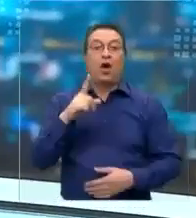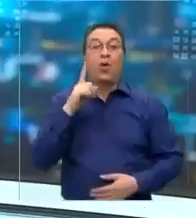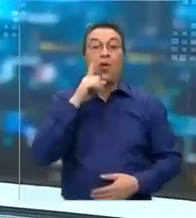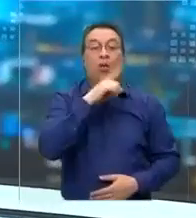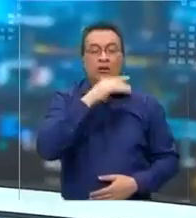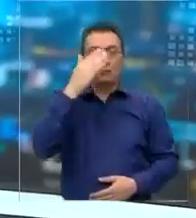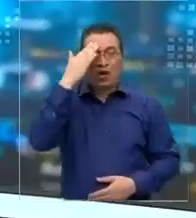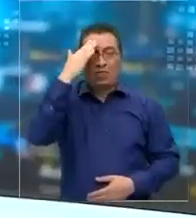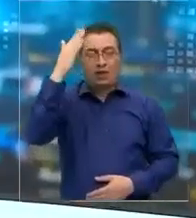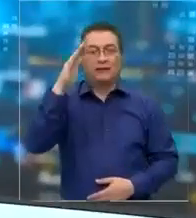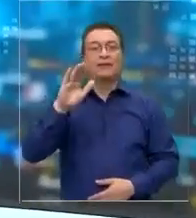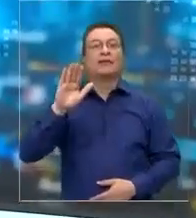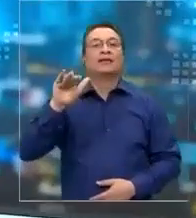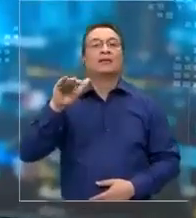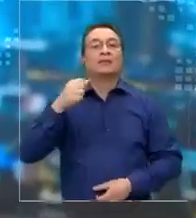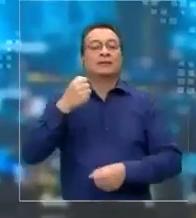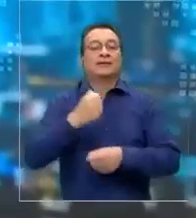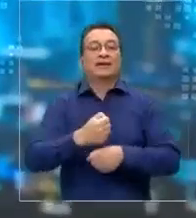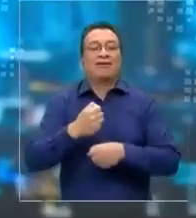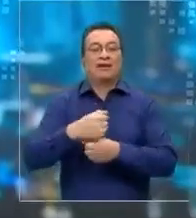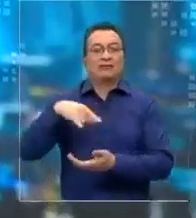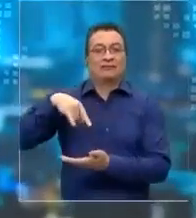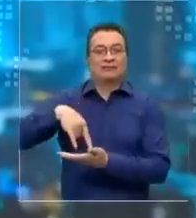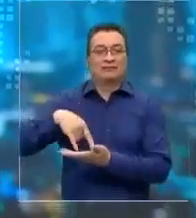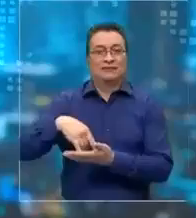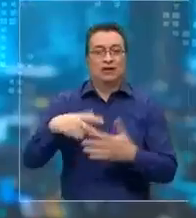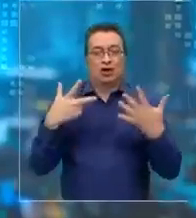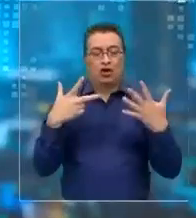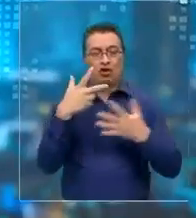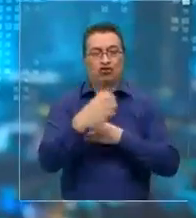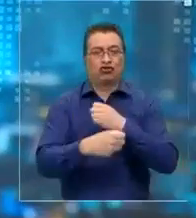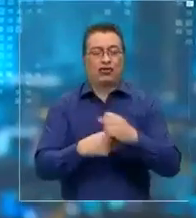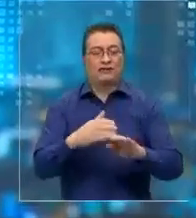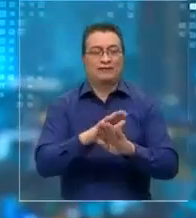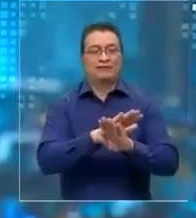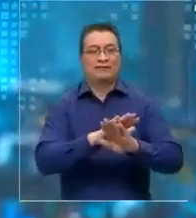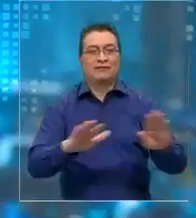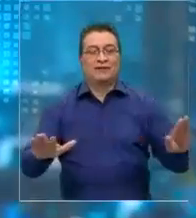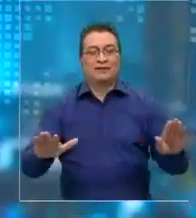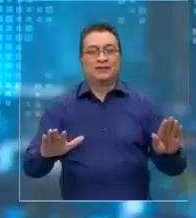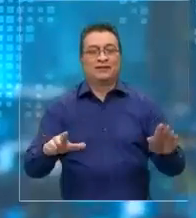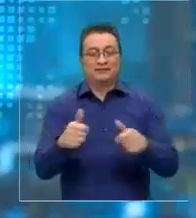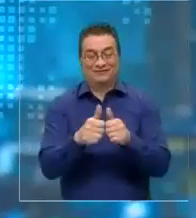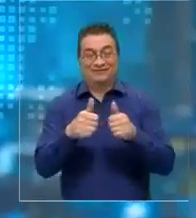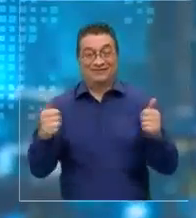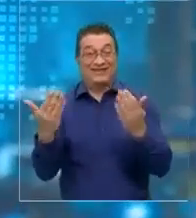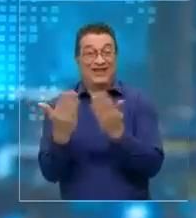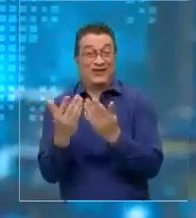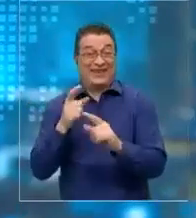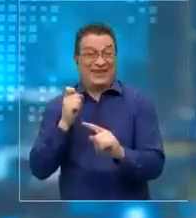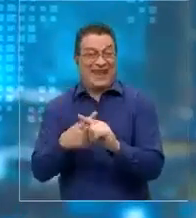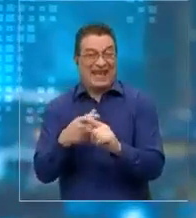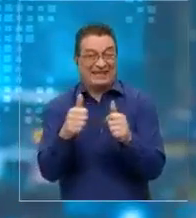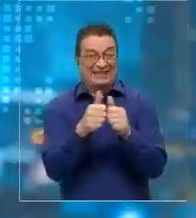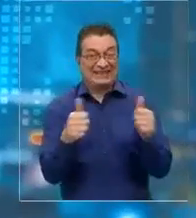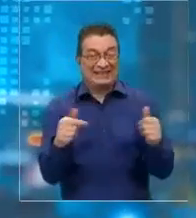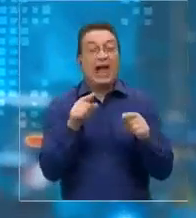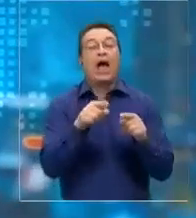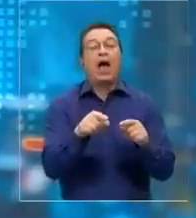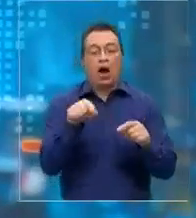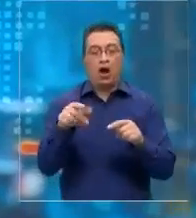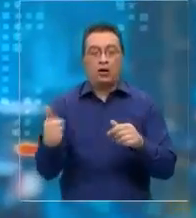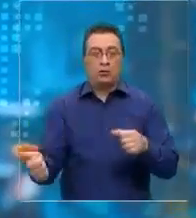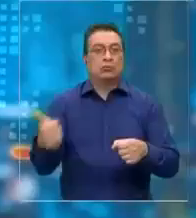último día para despedirse de su labor parlamentaria después de 8 años. La llamada bancada estudiantil se prepara ahora para